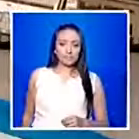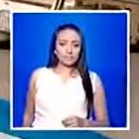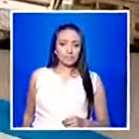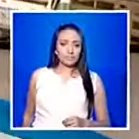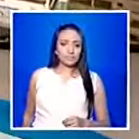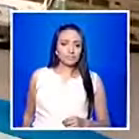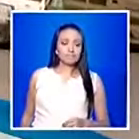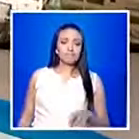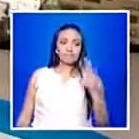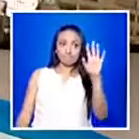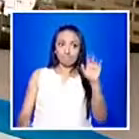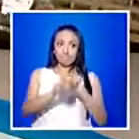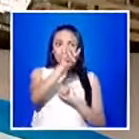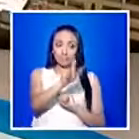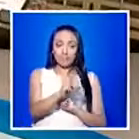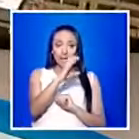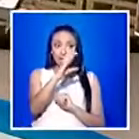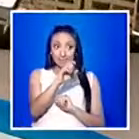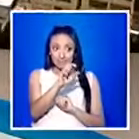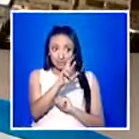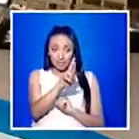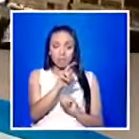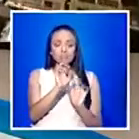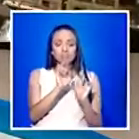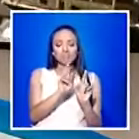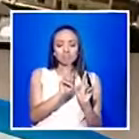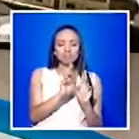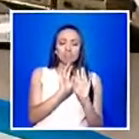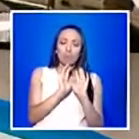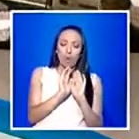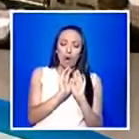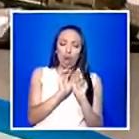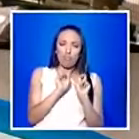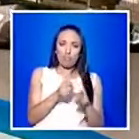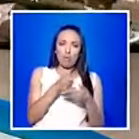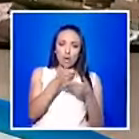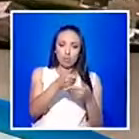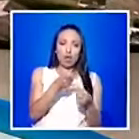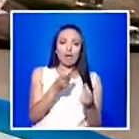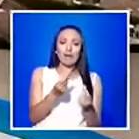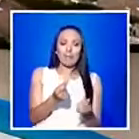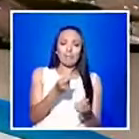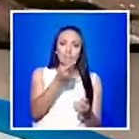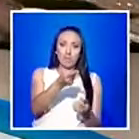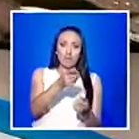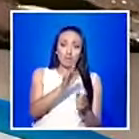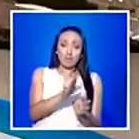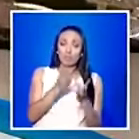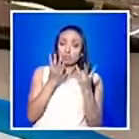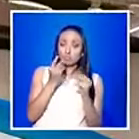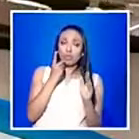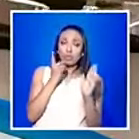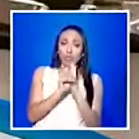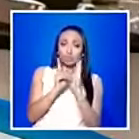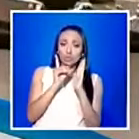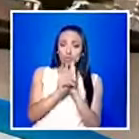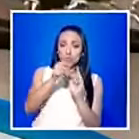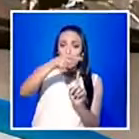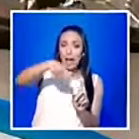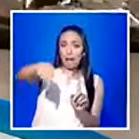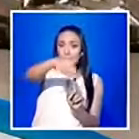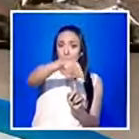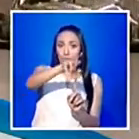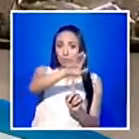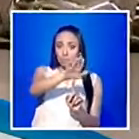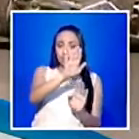Bueno, don César, esperamos que ese plan de rehabilitación en las calles llegue pronto a San José de Morán, porque hemos tenido varias denuncias en ese sector del